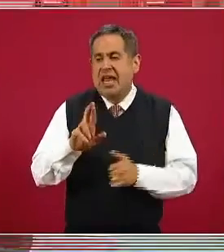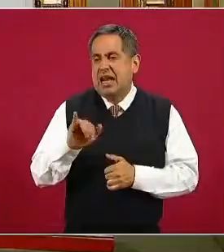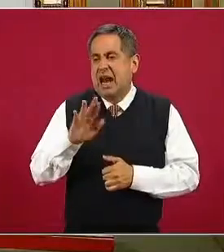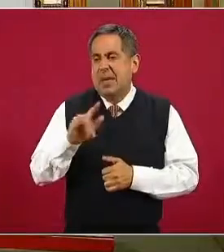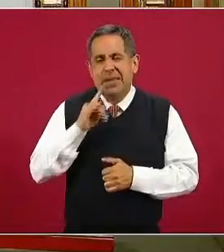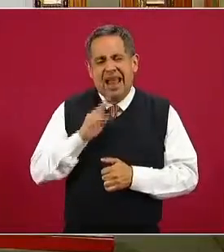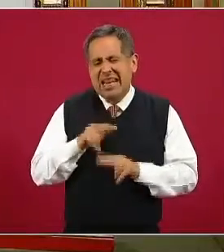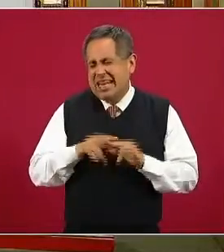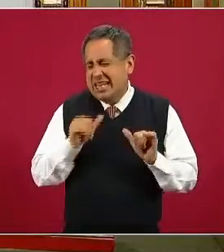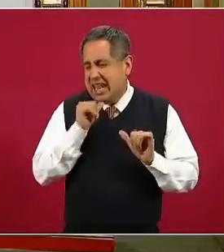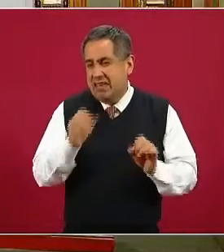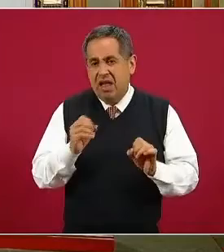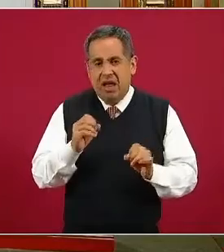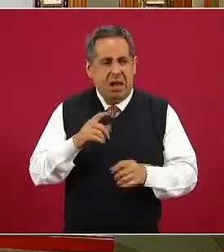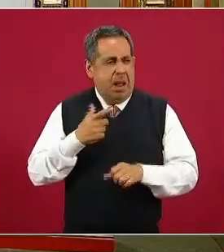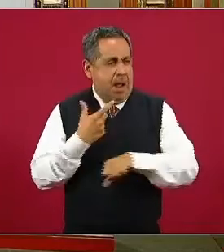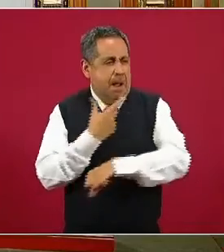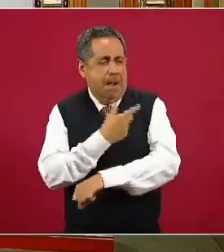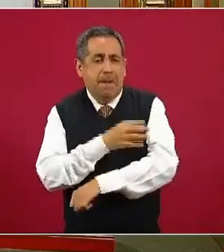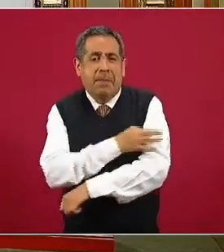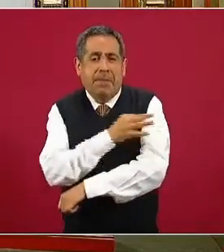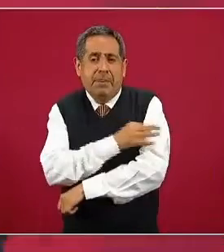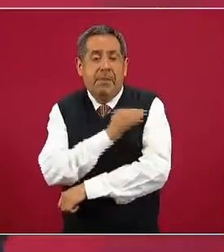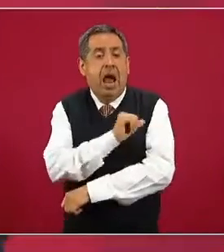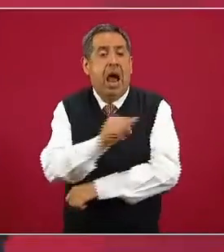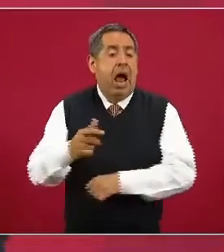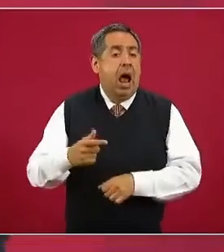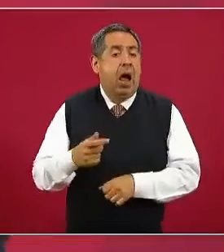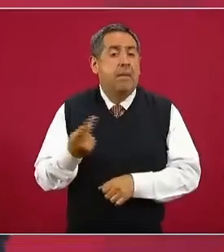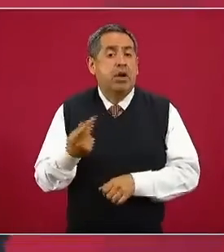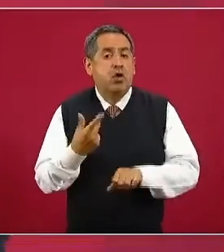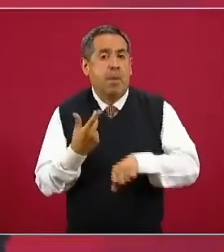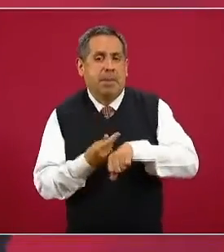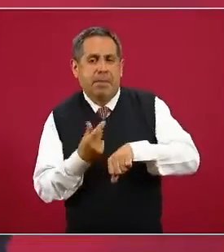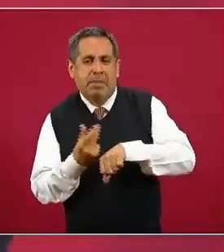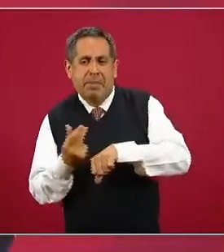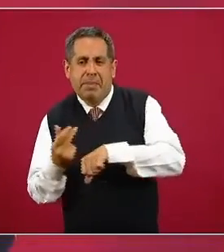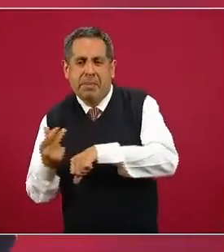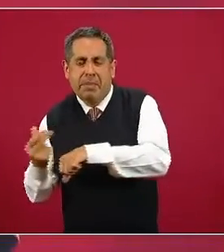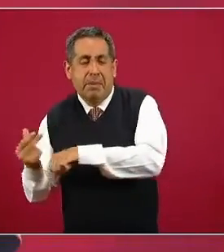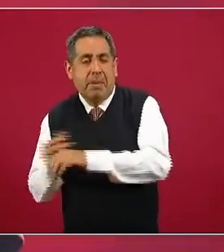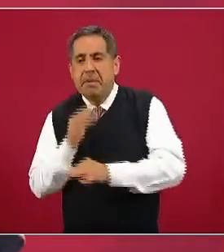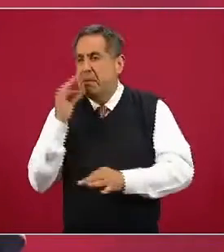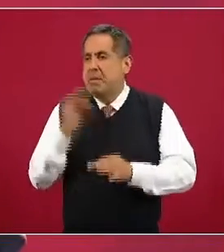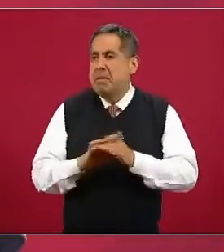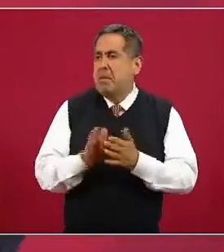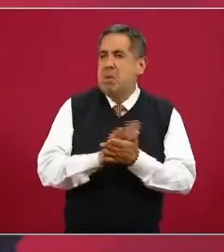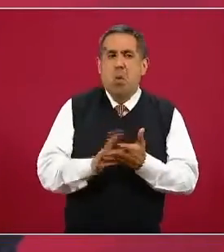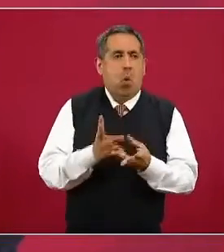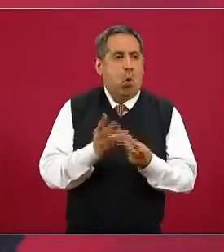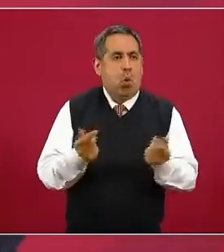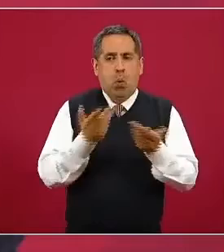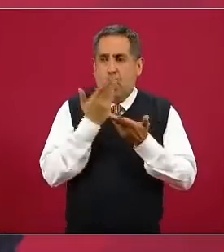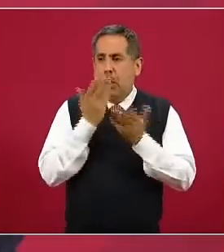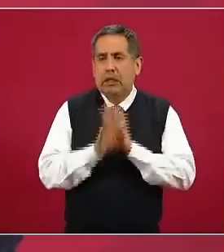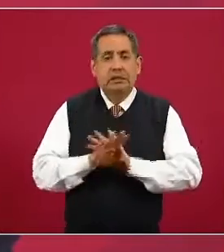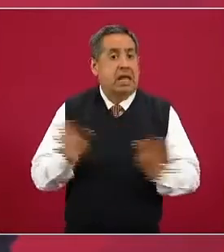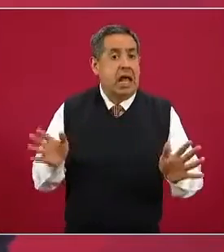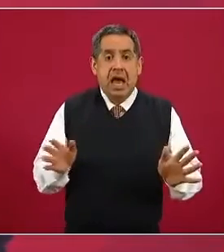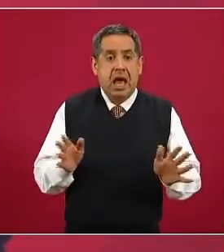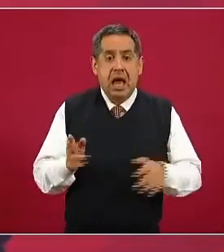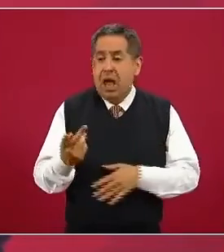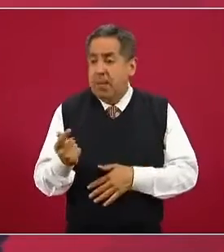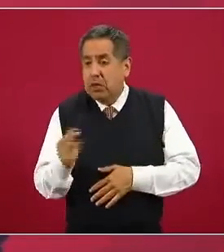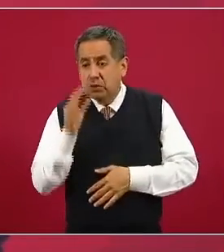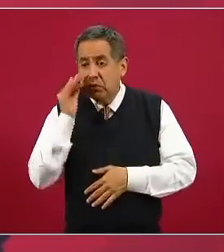vigilancia epidemiológica tan efectiva, que finalmente culminó en la eliminación de la rabia transmitida por